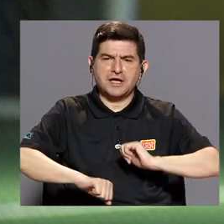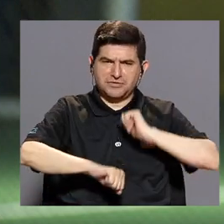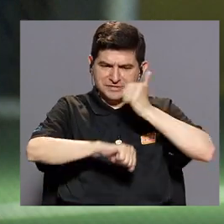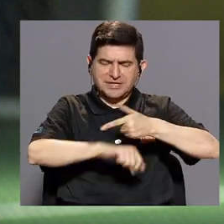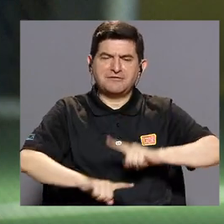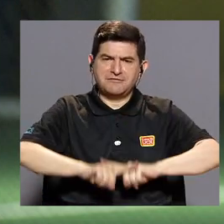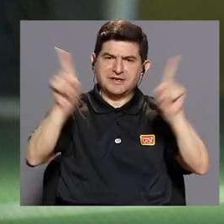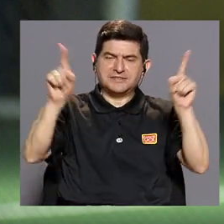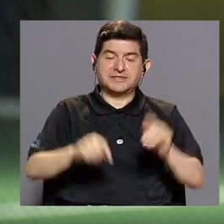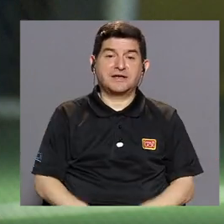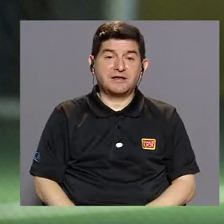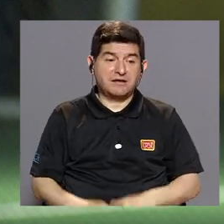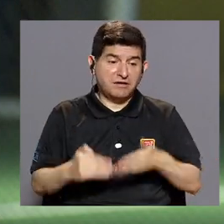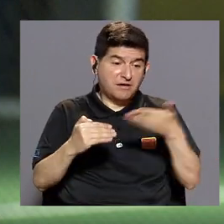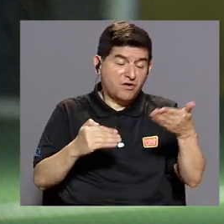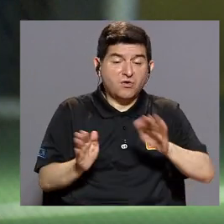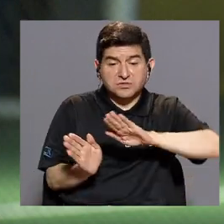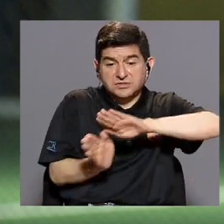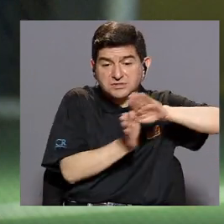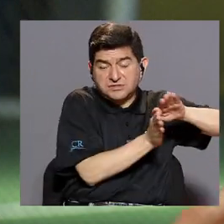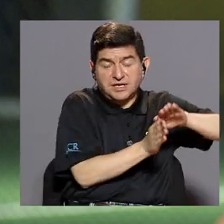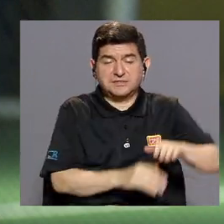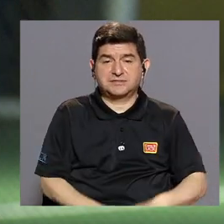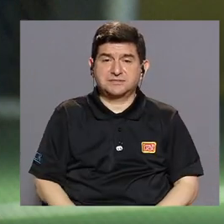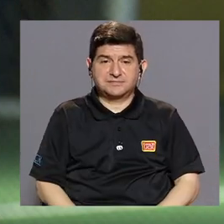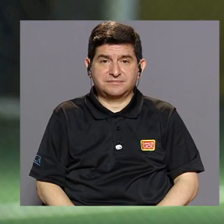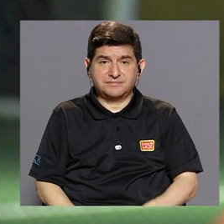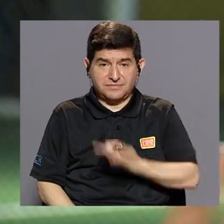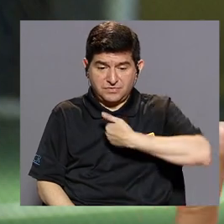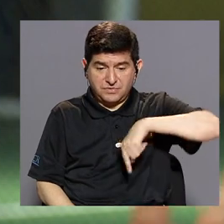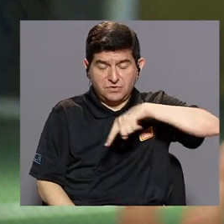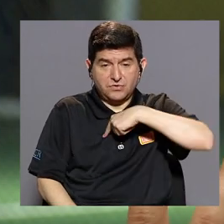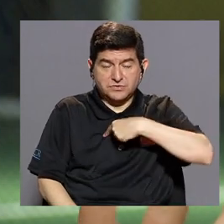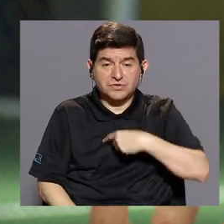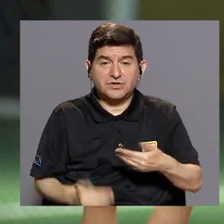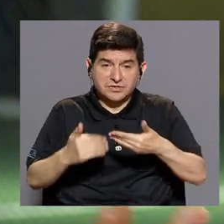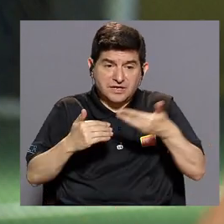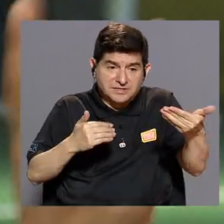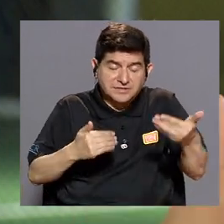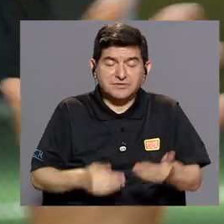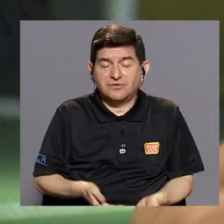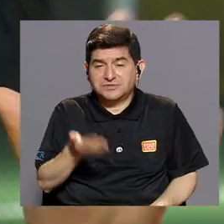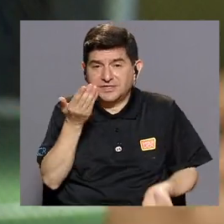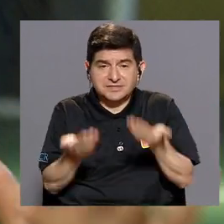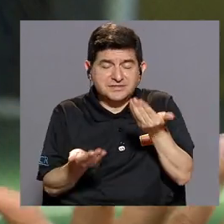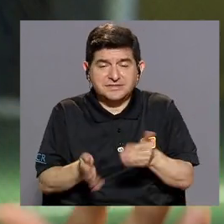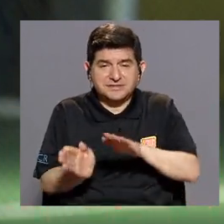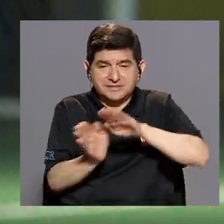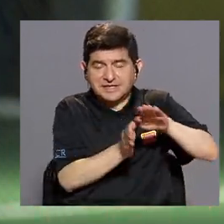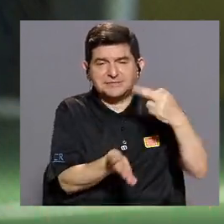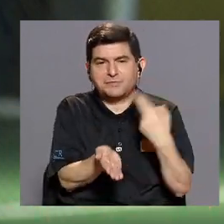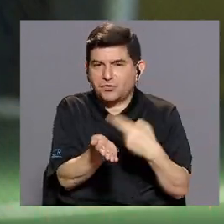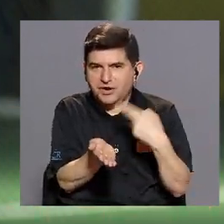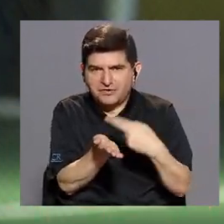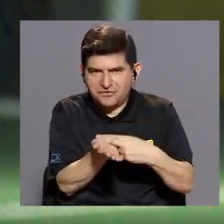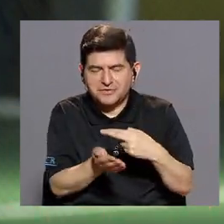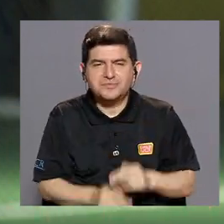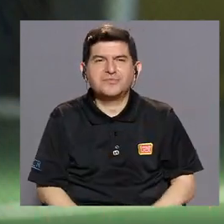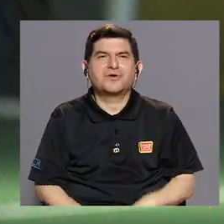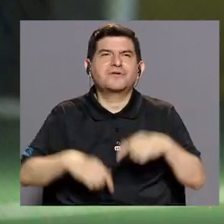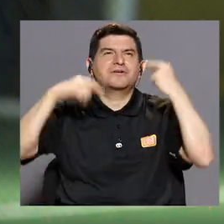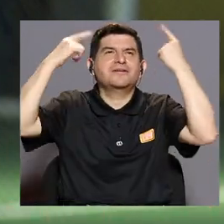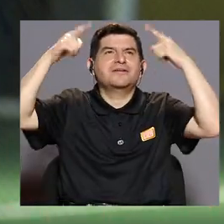¿verdad? Y tenés que dejar muchas cosas. Incluso desde nuestra parte tenemos que dejar muchas cosas porque es un ritmo que lo lleva. Y este es el